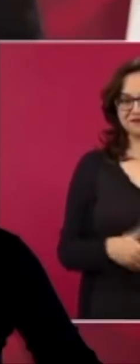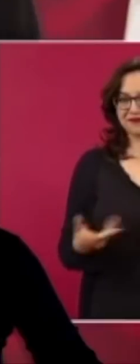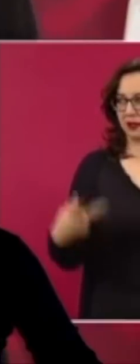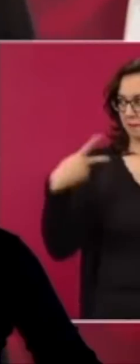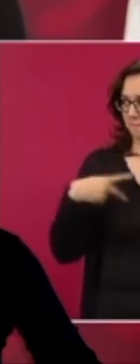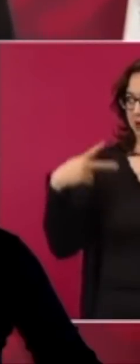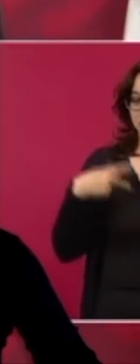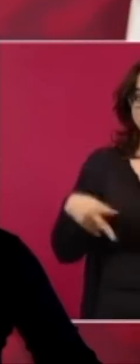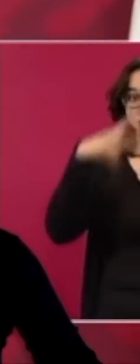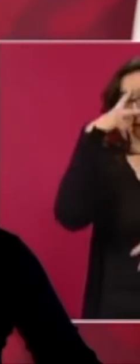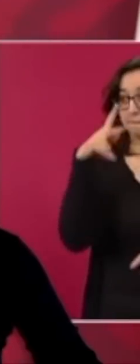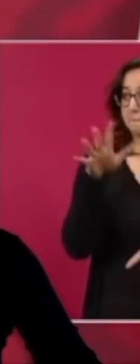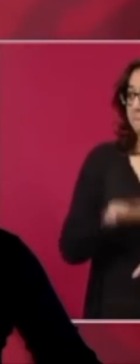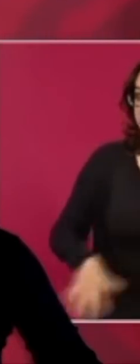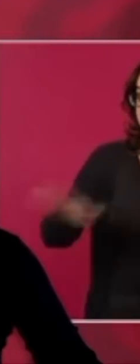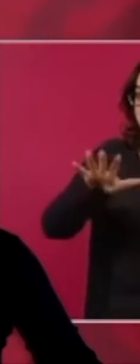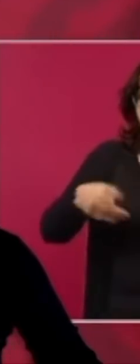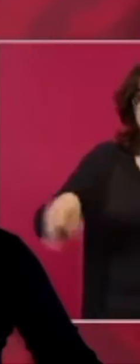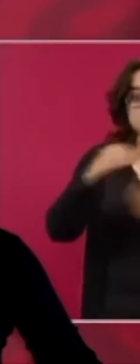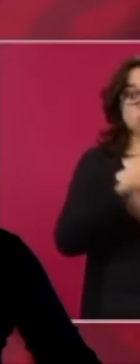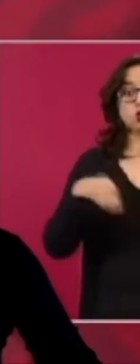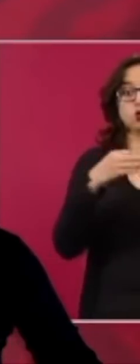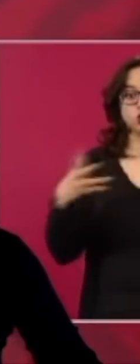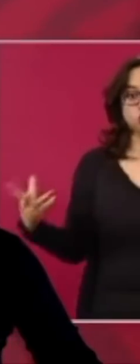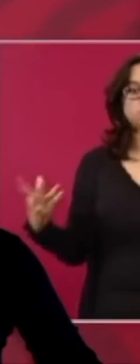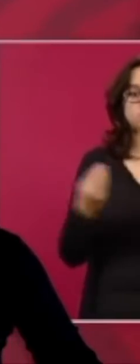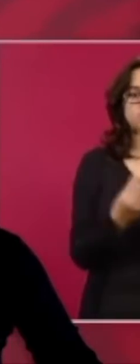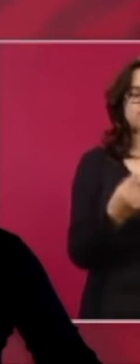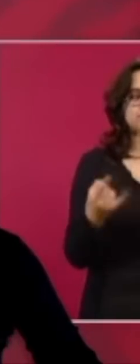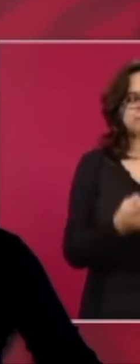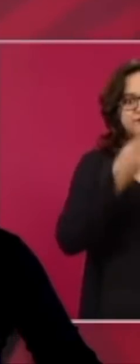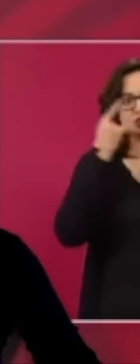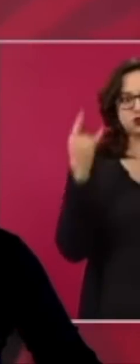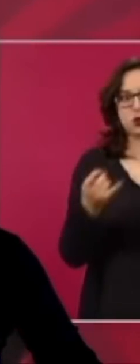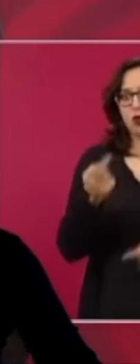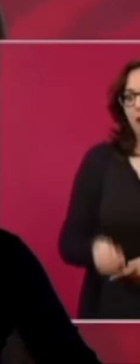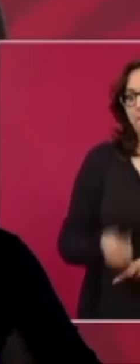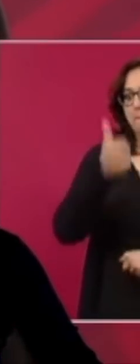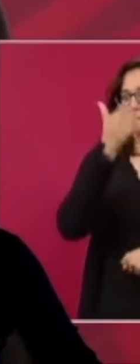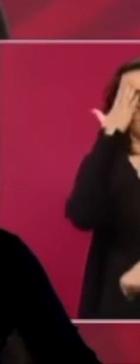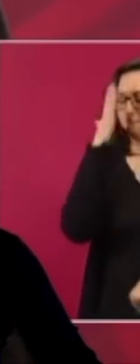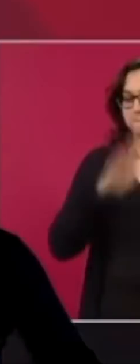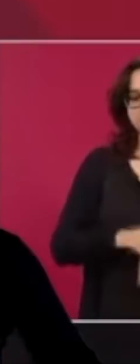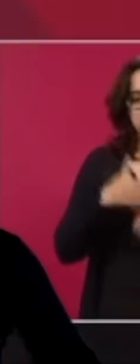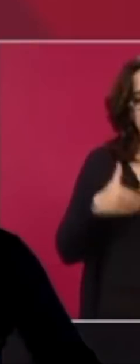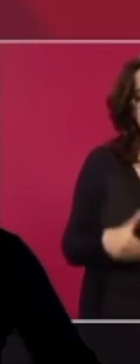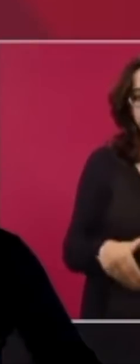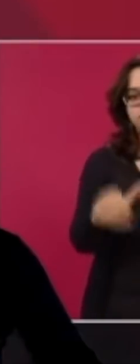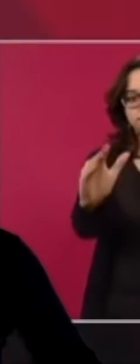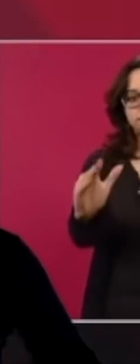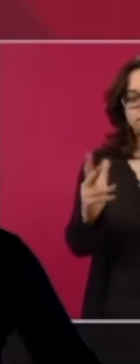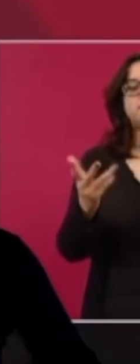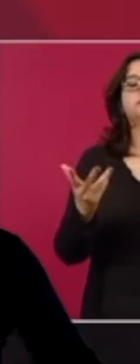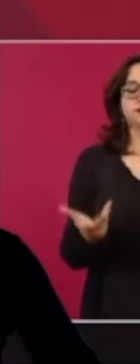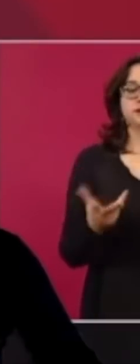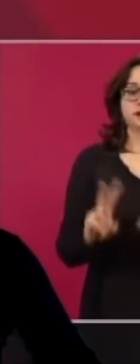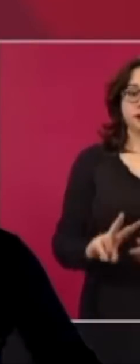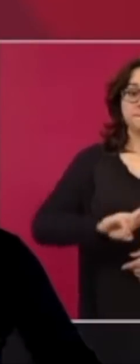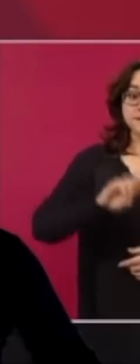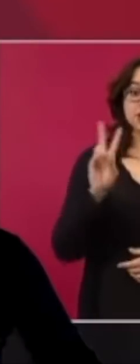mexicanos estamos haciendo historia, y se va a llevar a